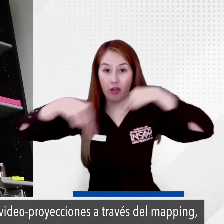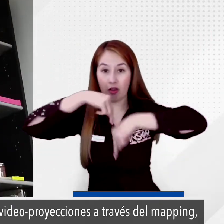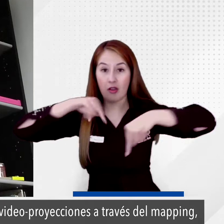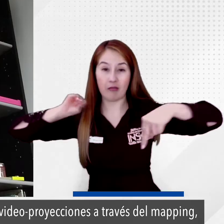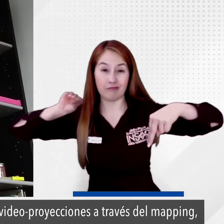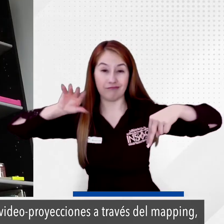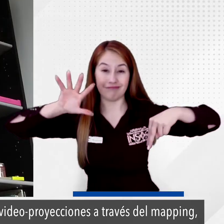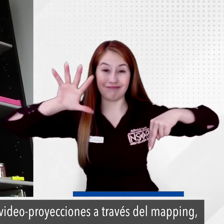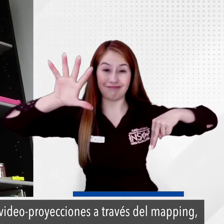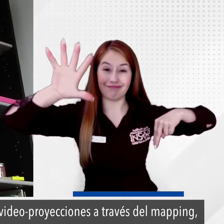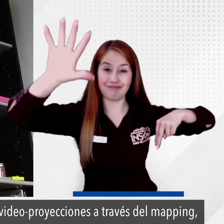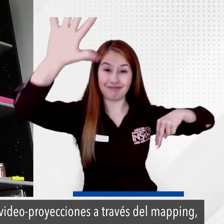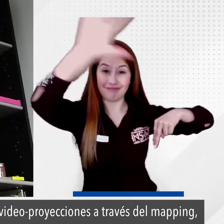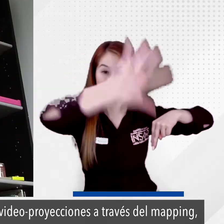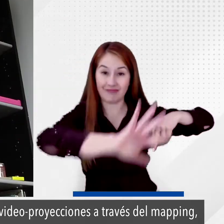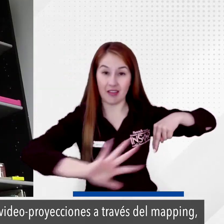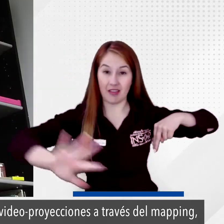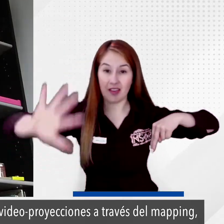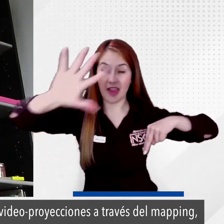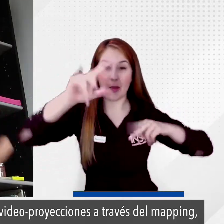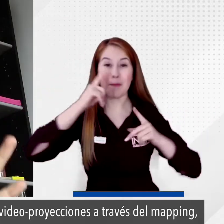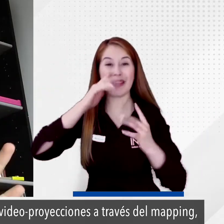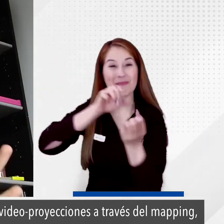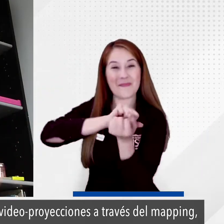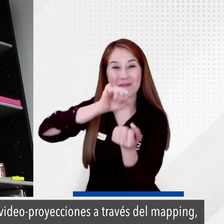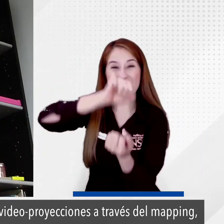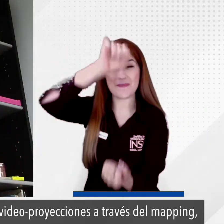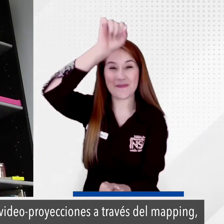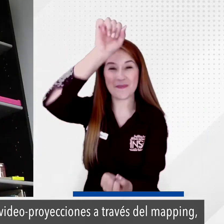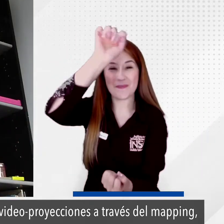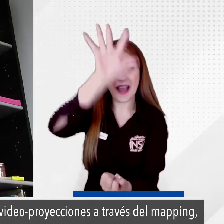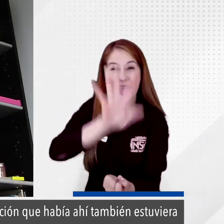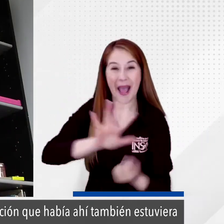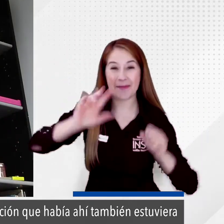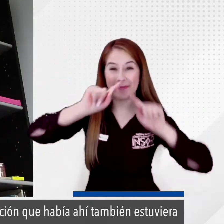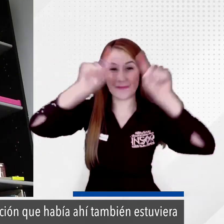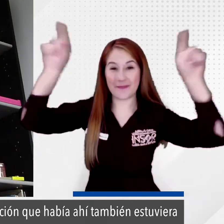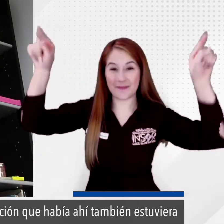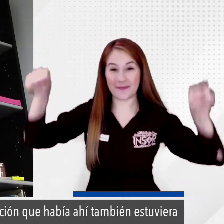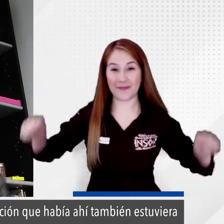videoproyecciones a través del mapping, que es como mapear